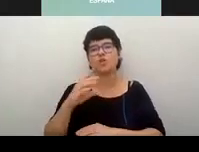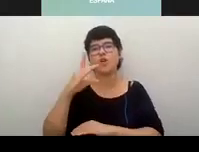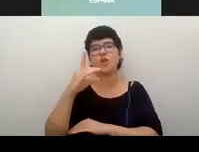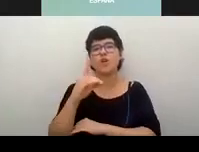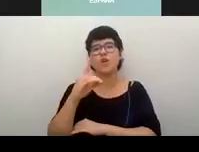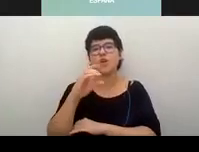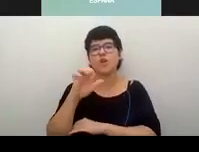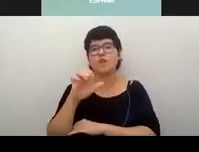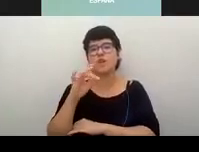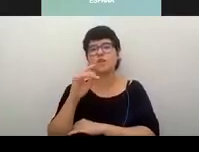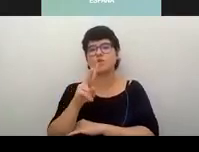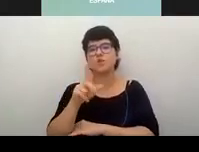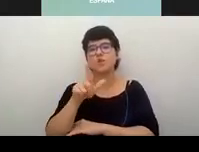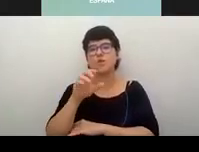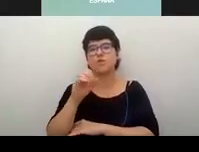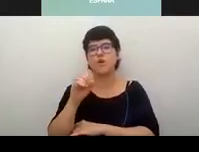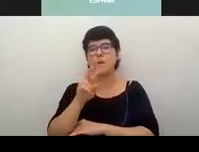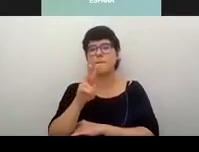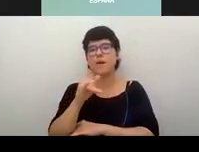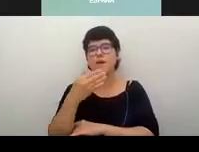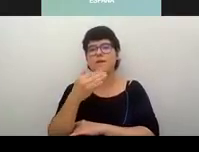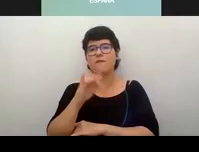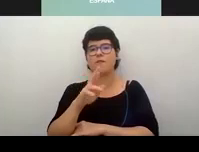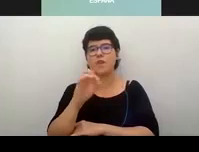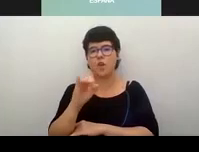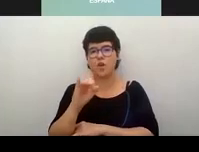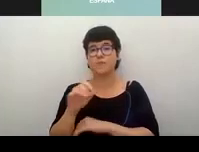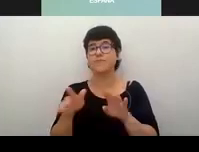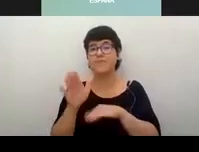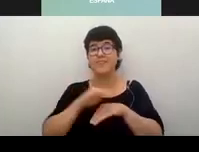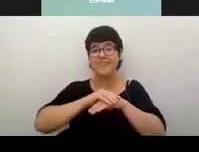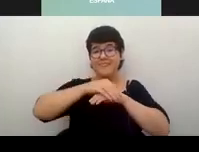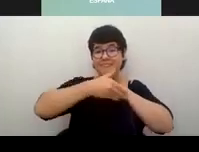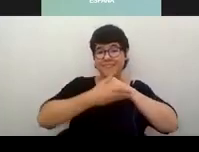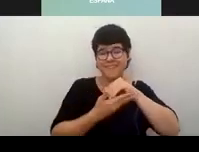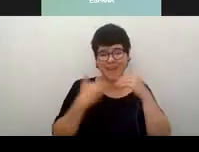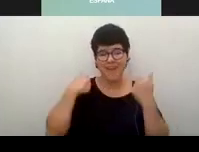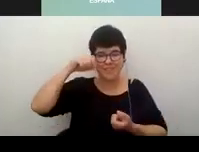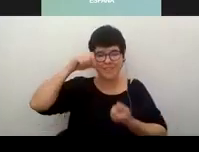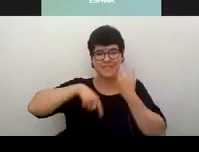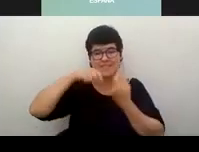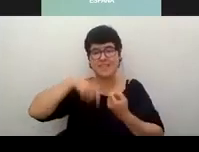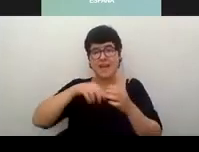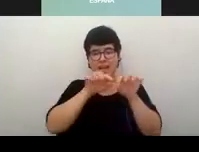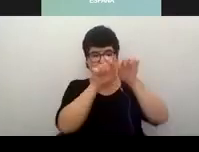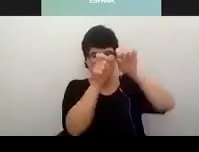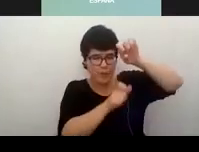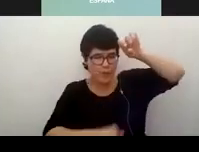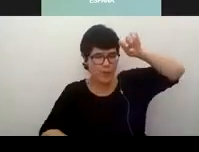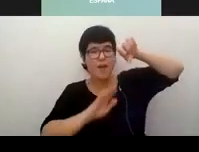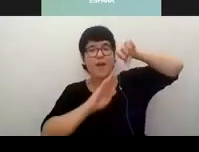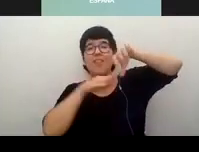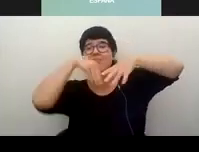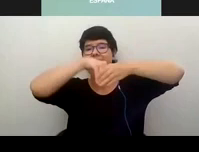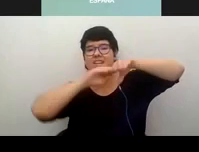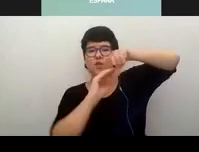endoteliales. Las células endoteliales son las, como veis aquí, son las que recubren la cara interna de los vasos sanguíneos, de manera que